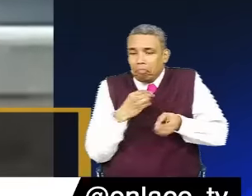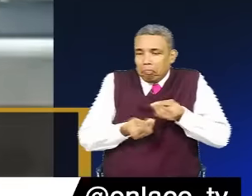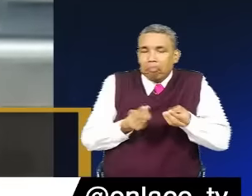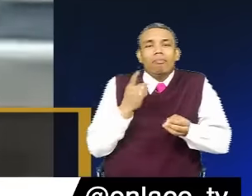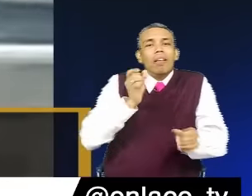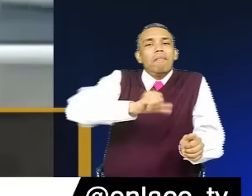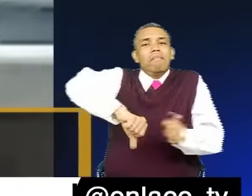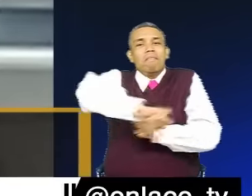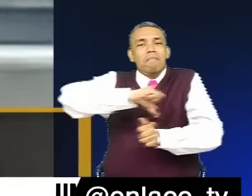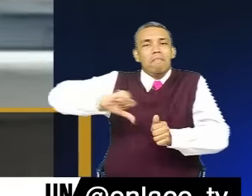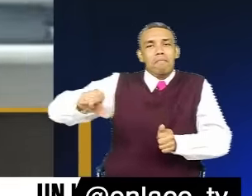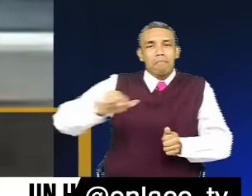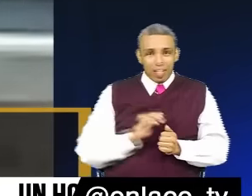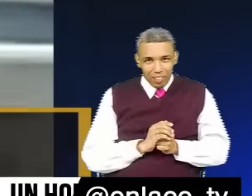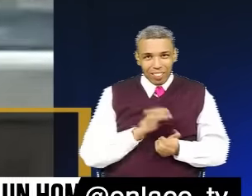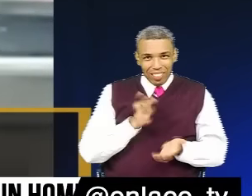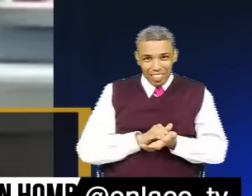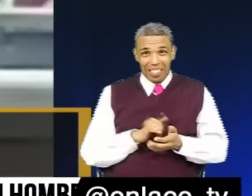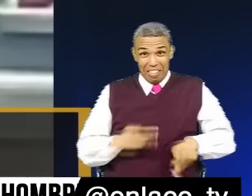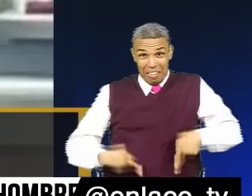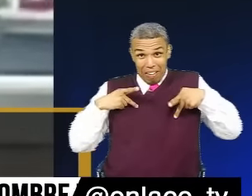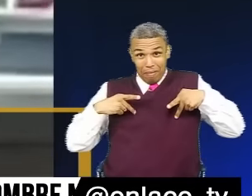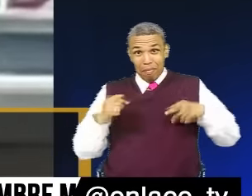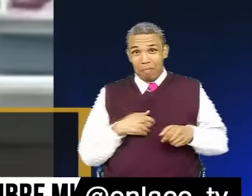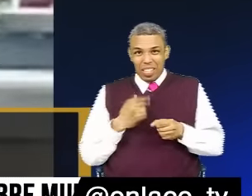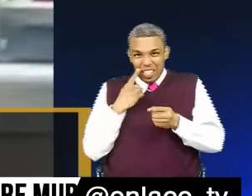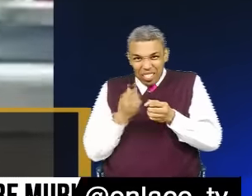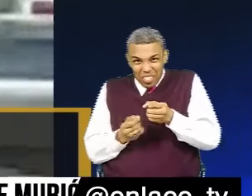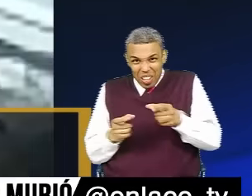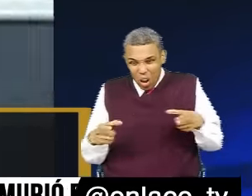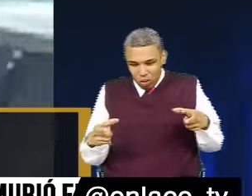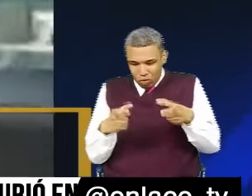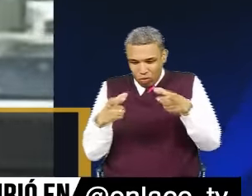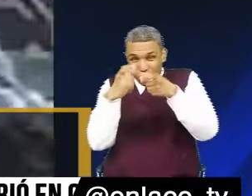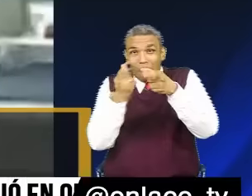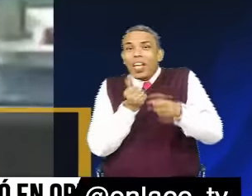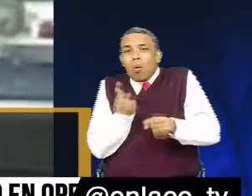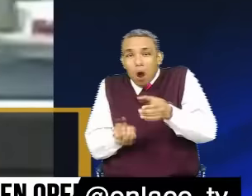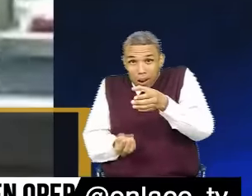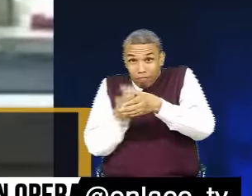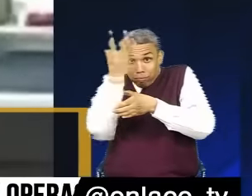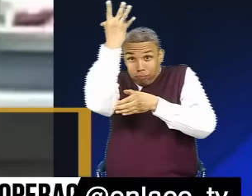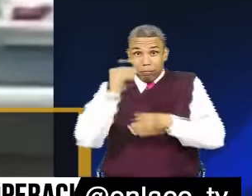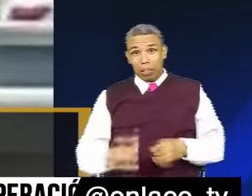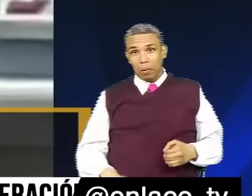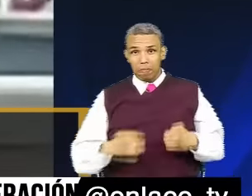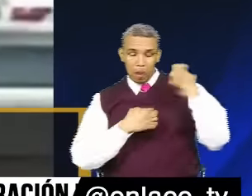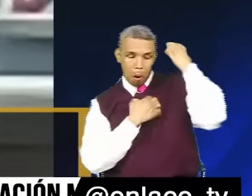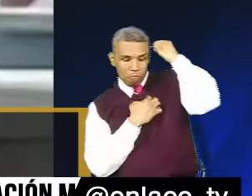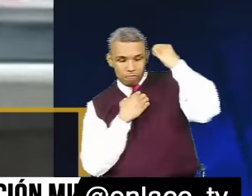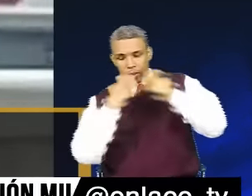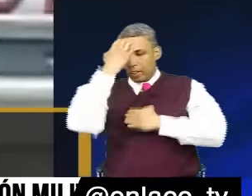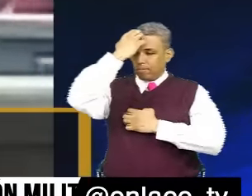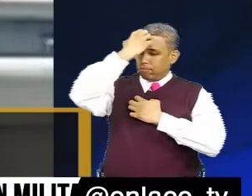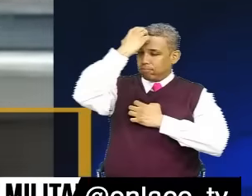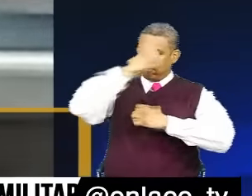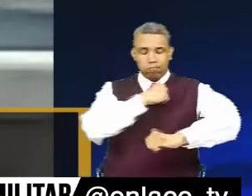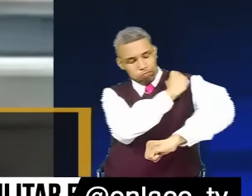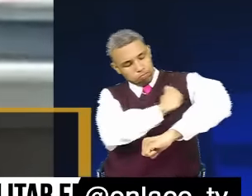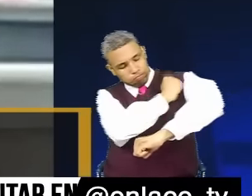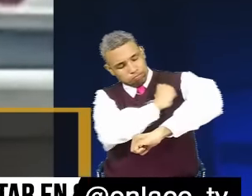para bañarse en la estructura ante la mirada de cientos de conductores que por allí transitan. La comunidad pide control a este tipo de hechos